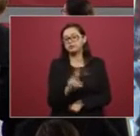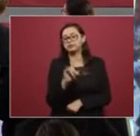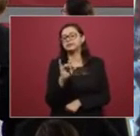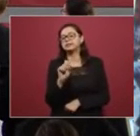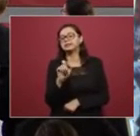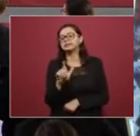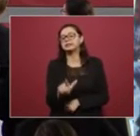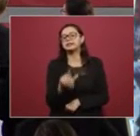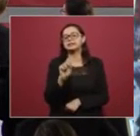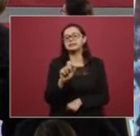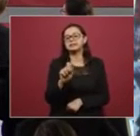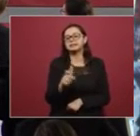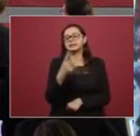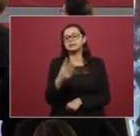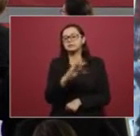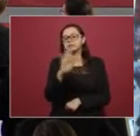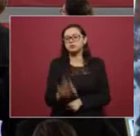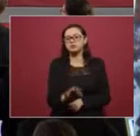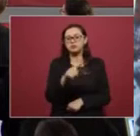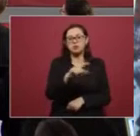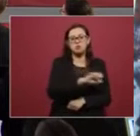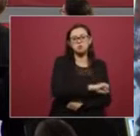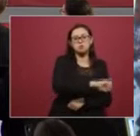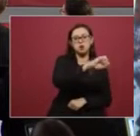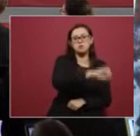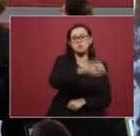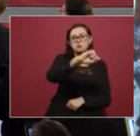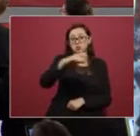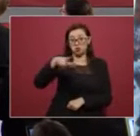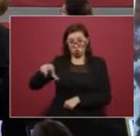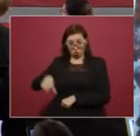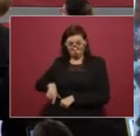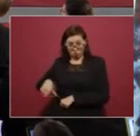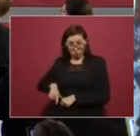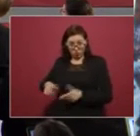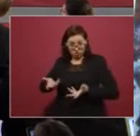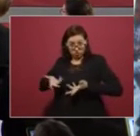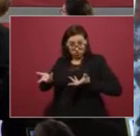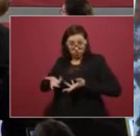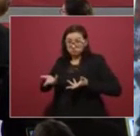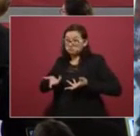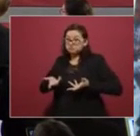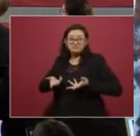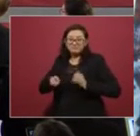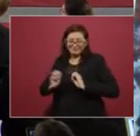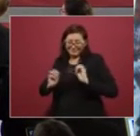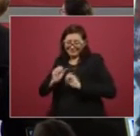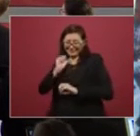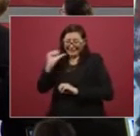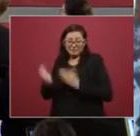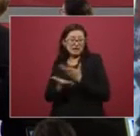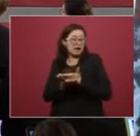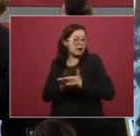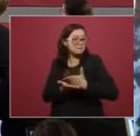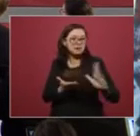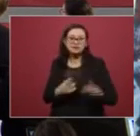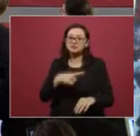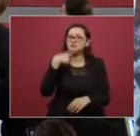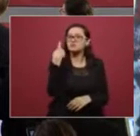36%. Estos incrementos no tienen nada que ver con la política de fijación de precios del gobierno. Estos incrementos